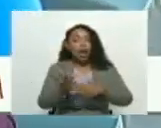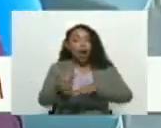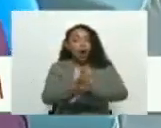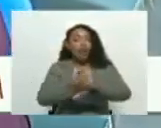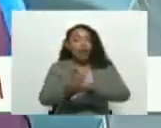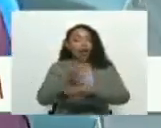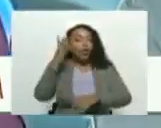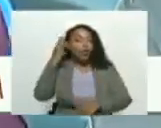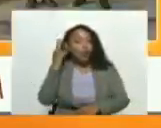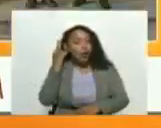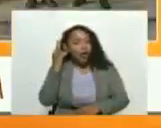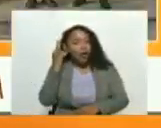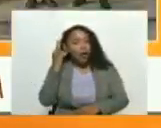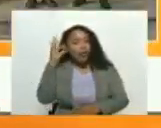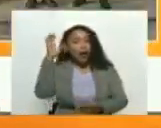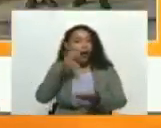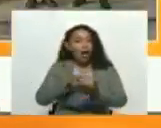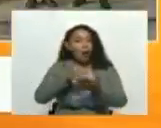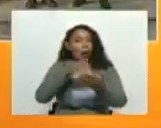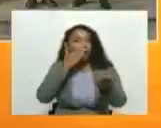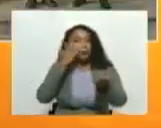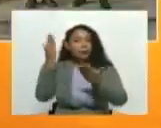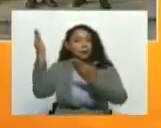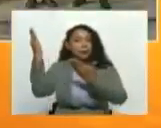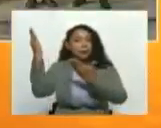gobernadora Karina Carpio. Adelante, gobernadora.